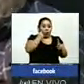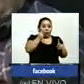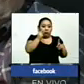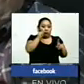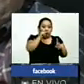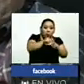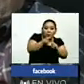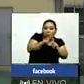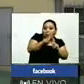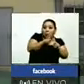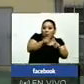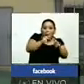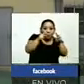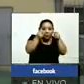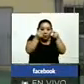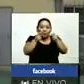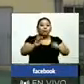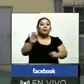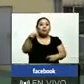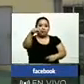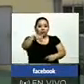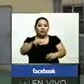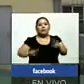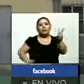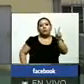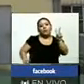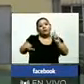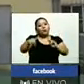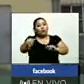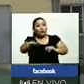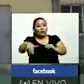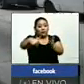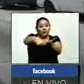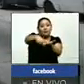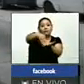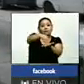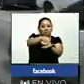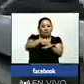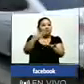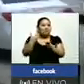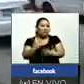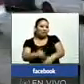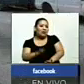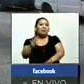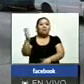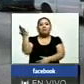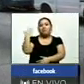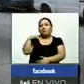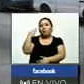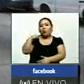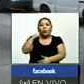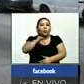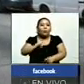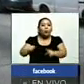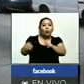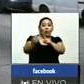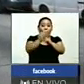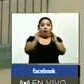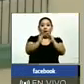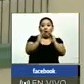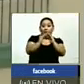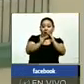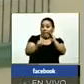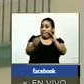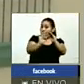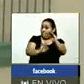expresión económica. En San Salvador y otros municipios ya hay experiencias de cómo lograr una vivienda digna